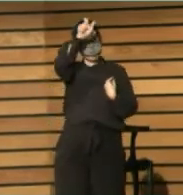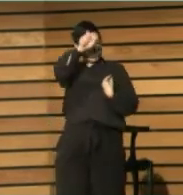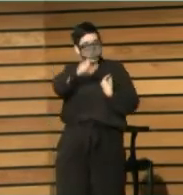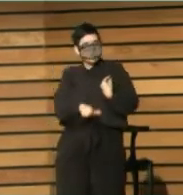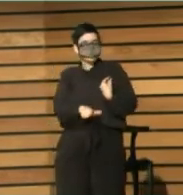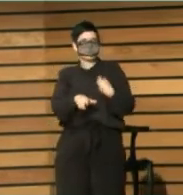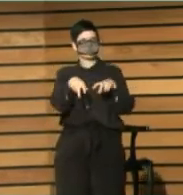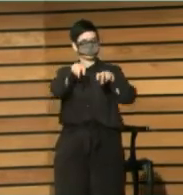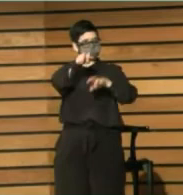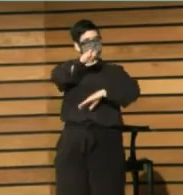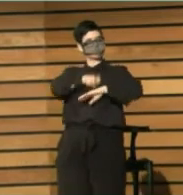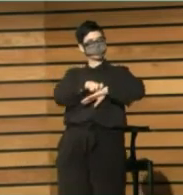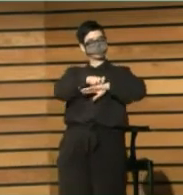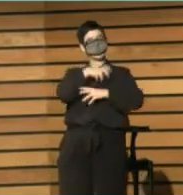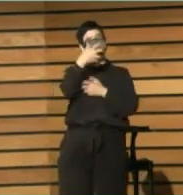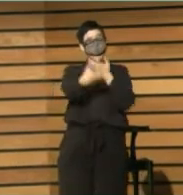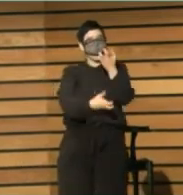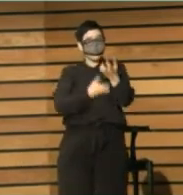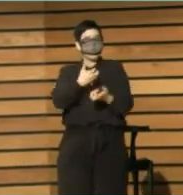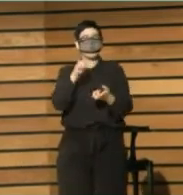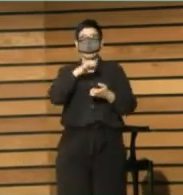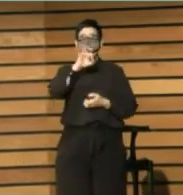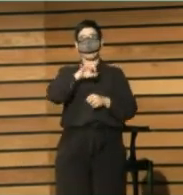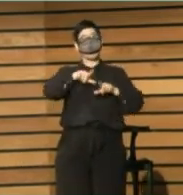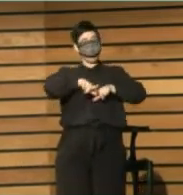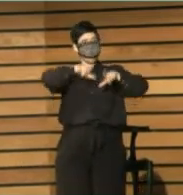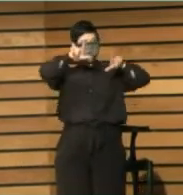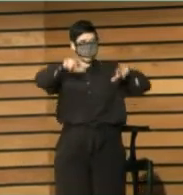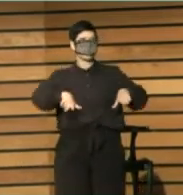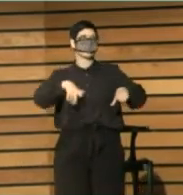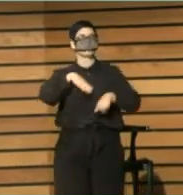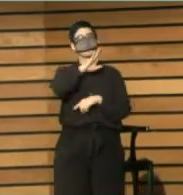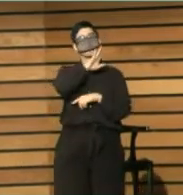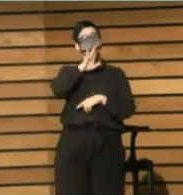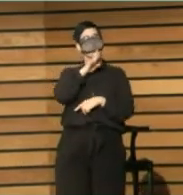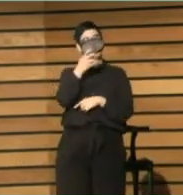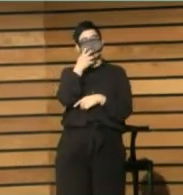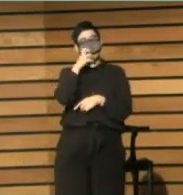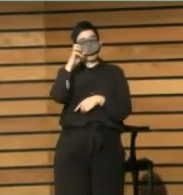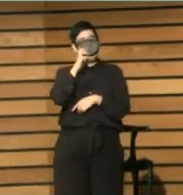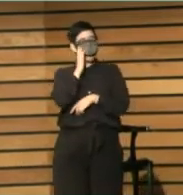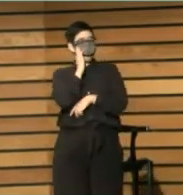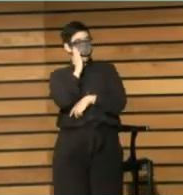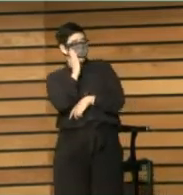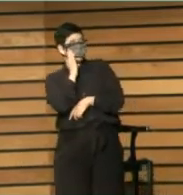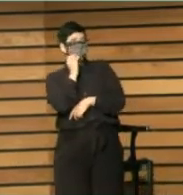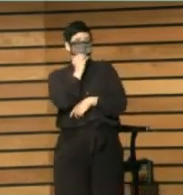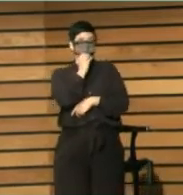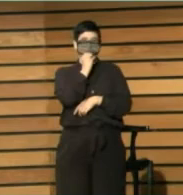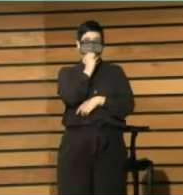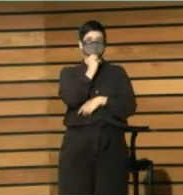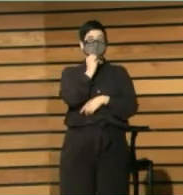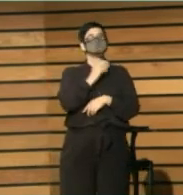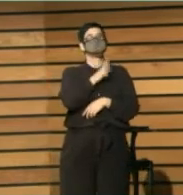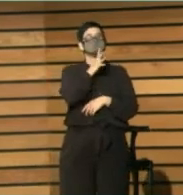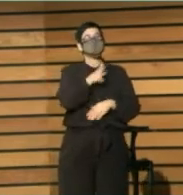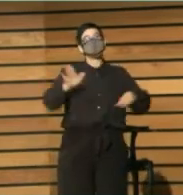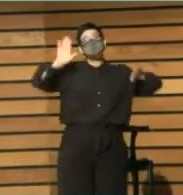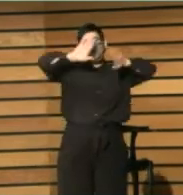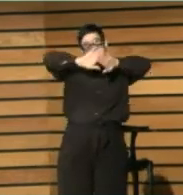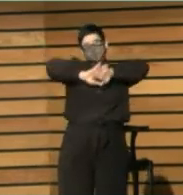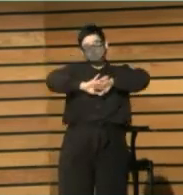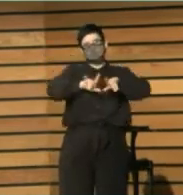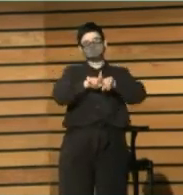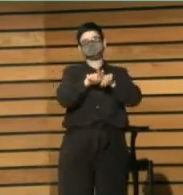a la vez que mi madre bostezaba, el sueño que yo por las noches le robaba cuando ella y mi padre y todos